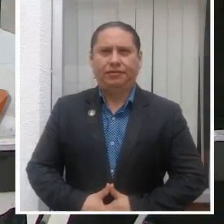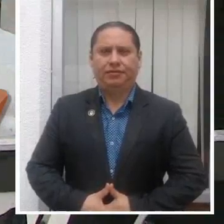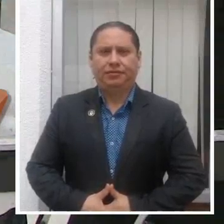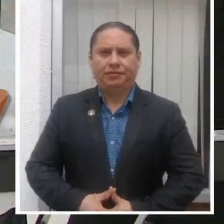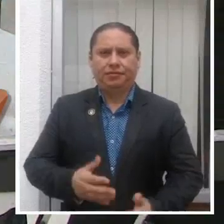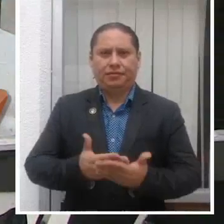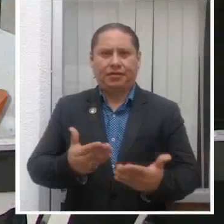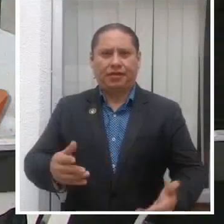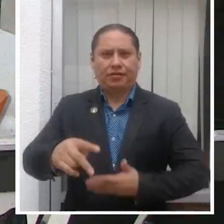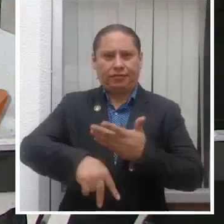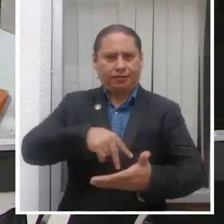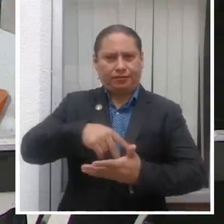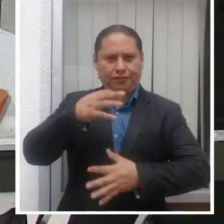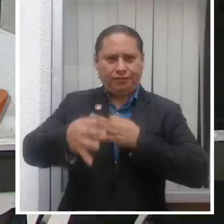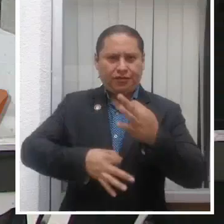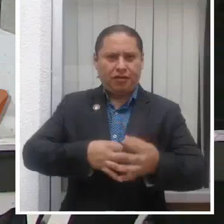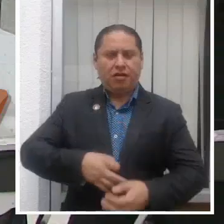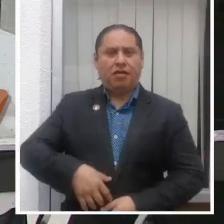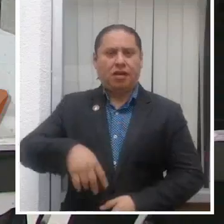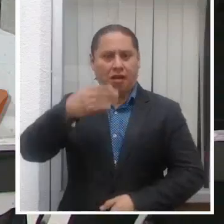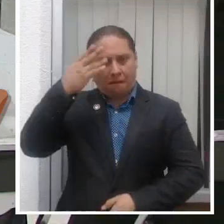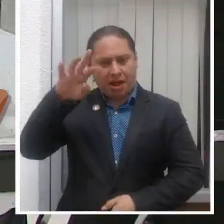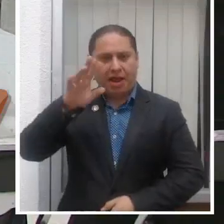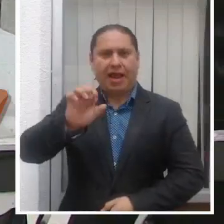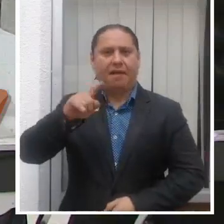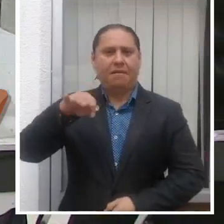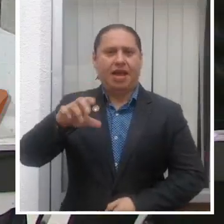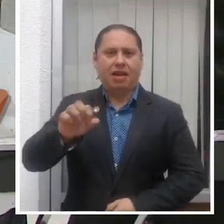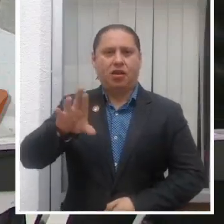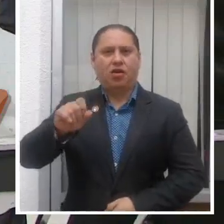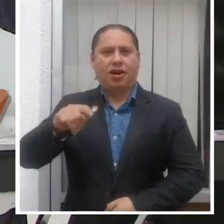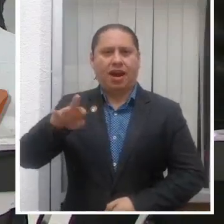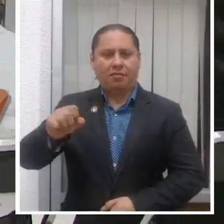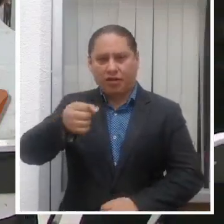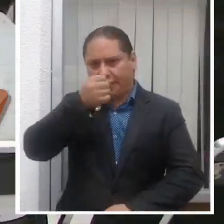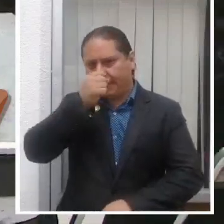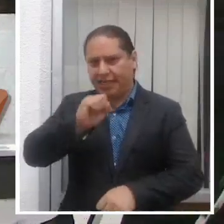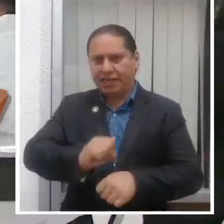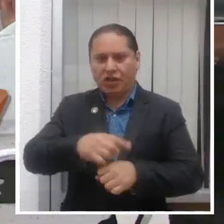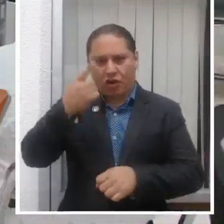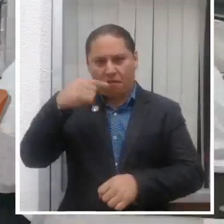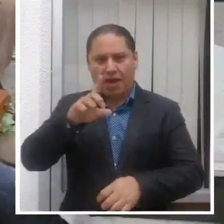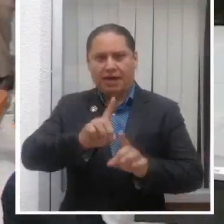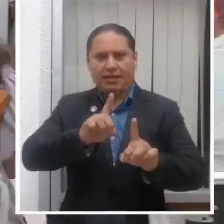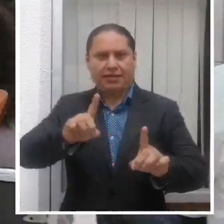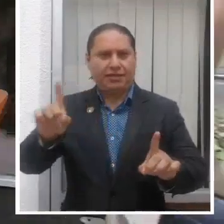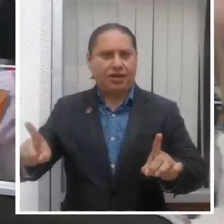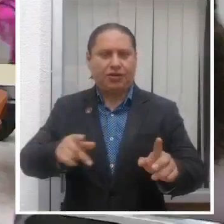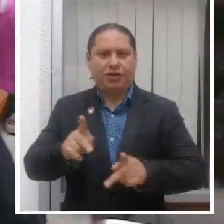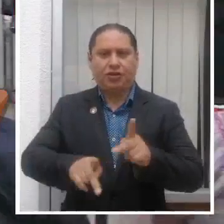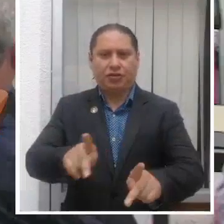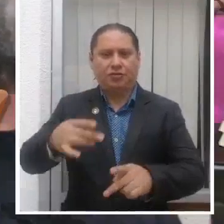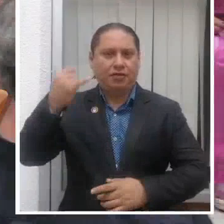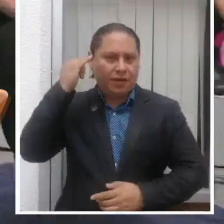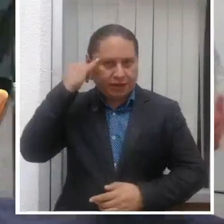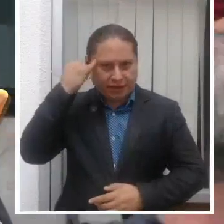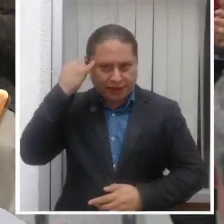hace uso de la voz el maestro Emilio Ramón Ramírez Guzmán, secretario para el Desarrollo de los Pueblos Indígenas.